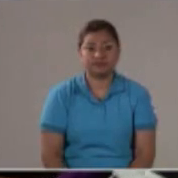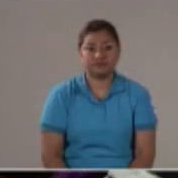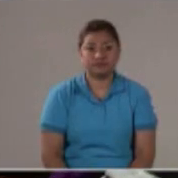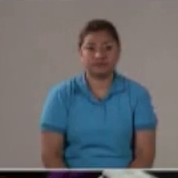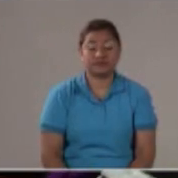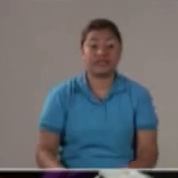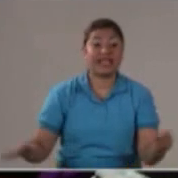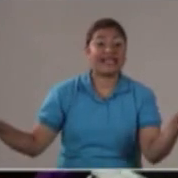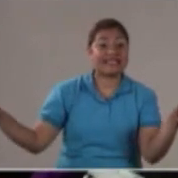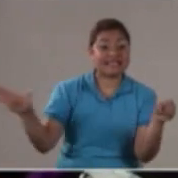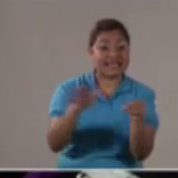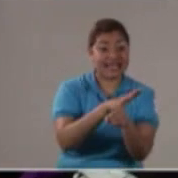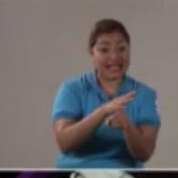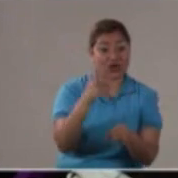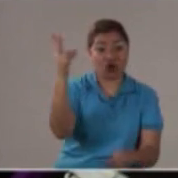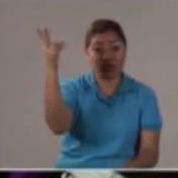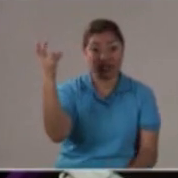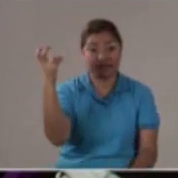Llenar de nuevo.